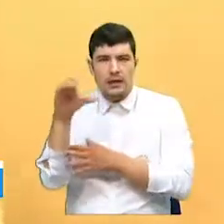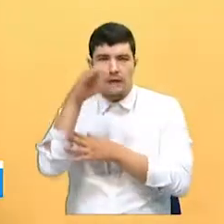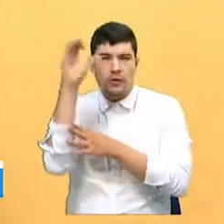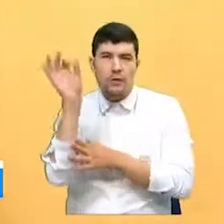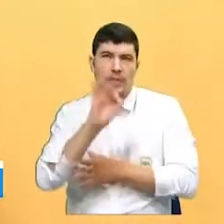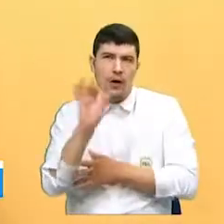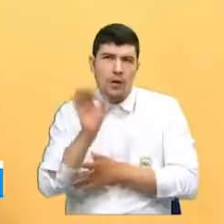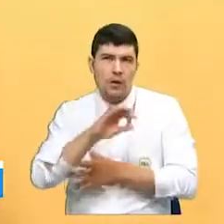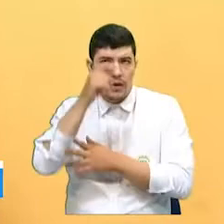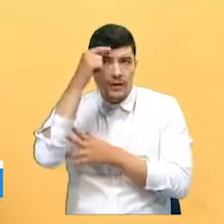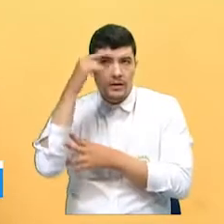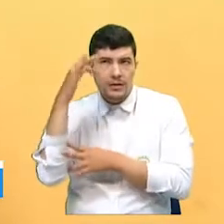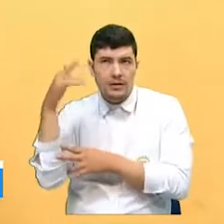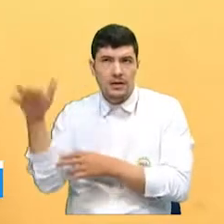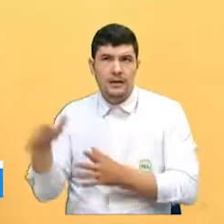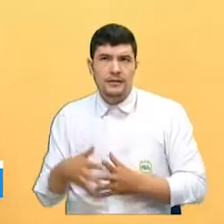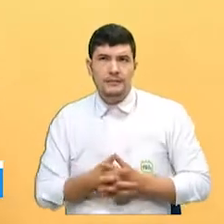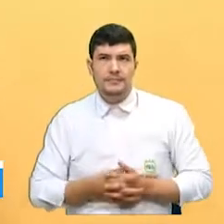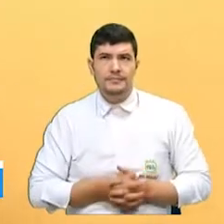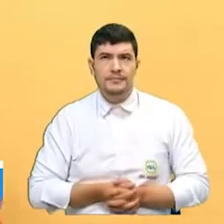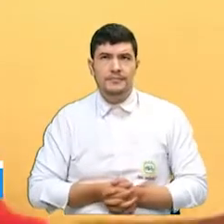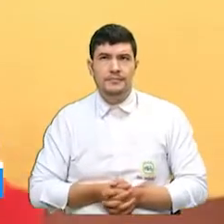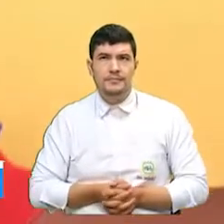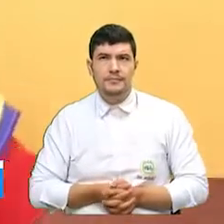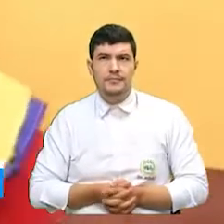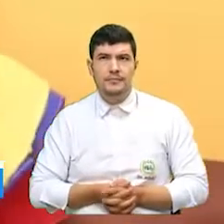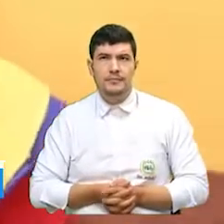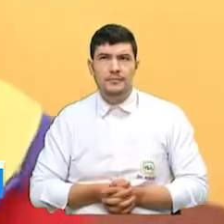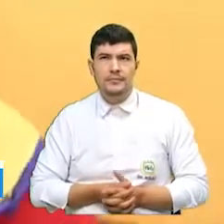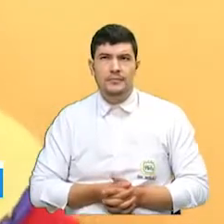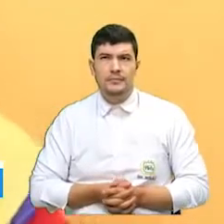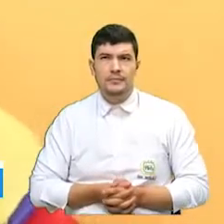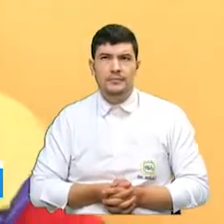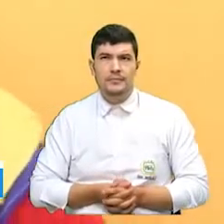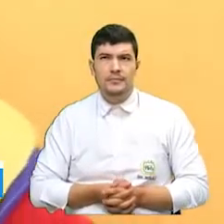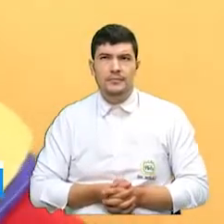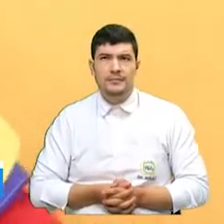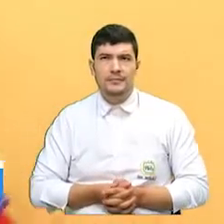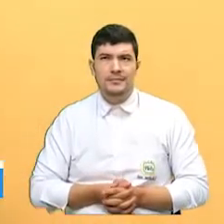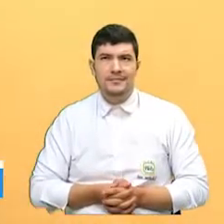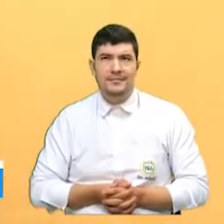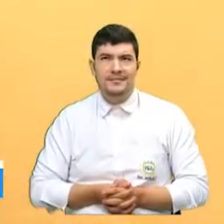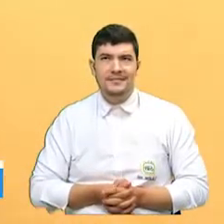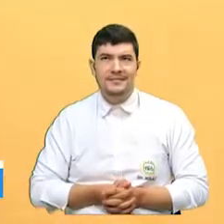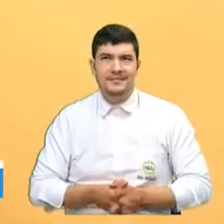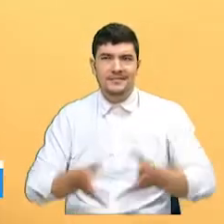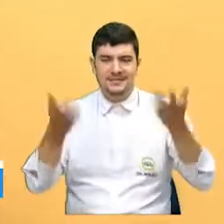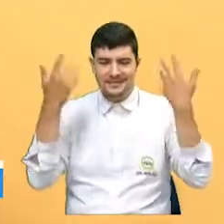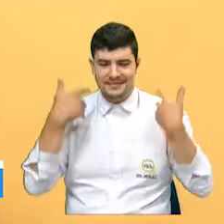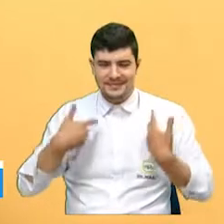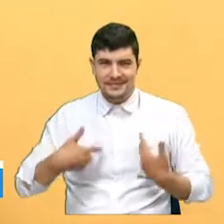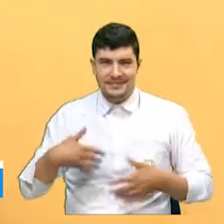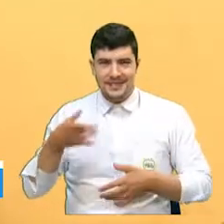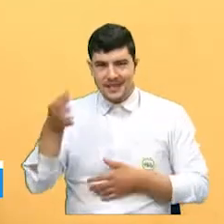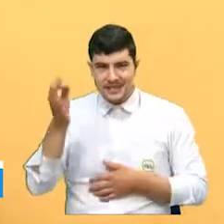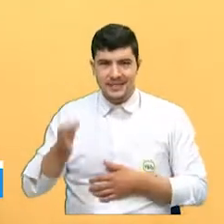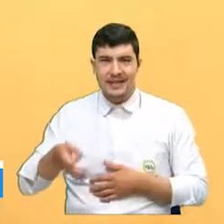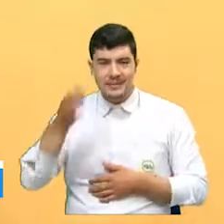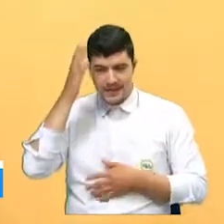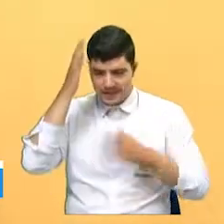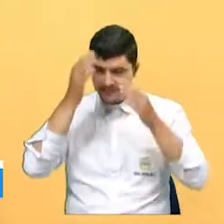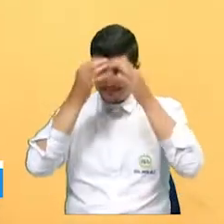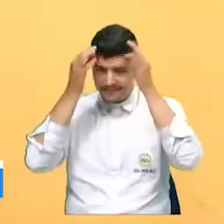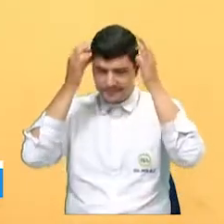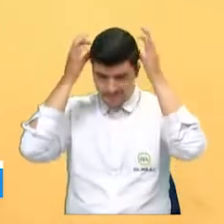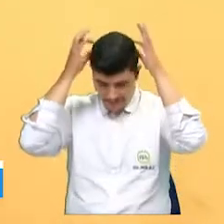Una palenquera debe tener su vestuario caribeño, su turbante, su